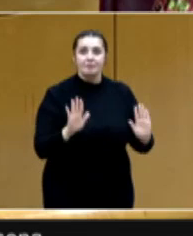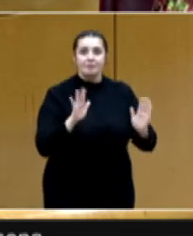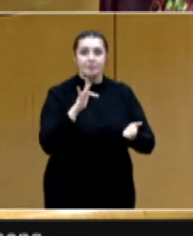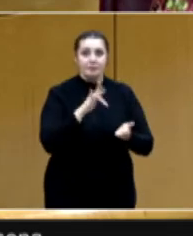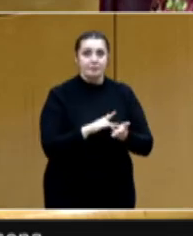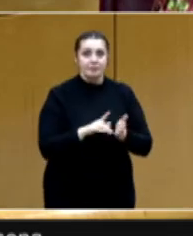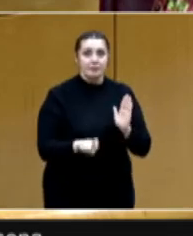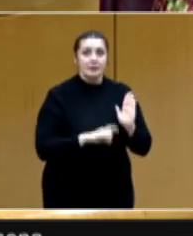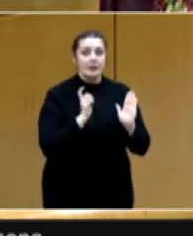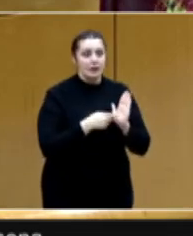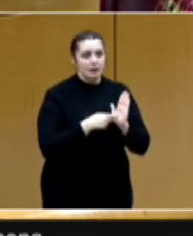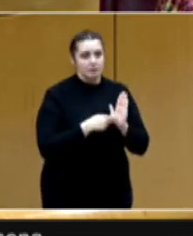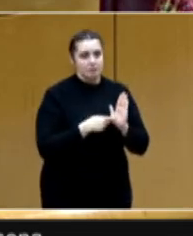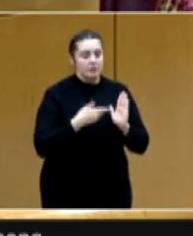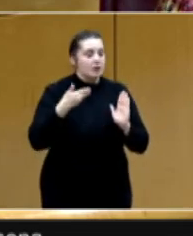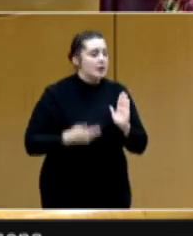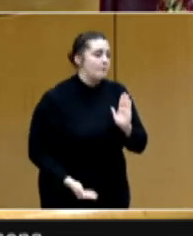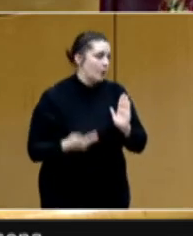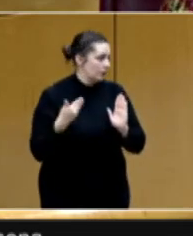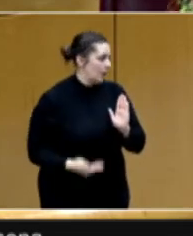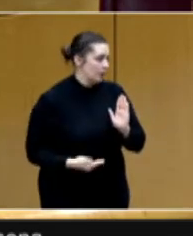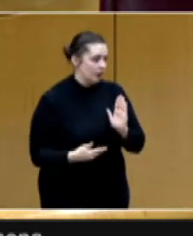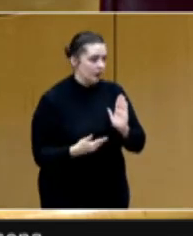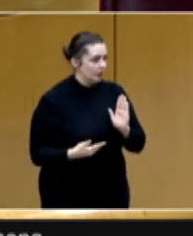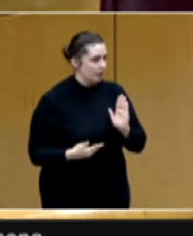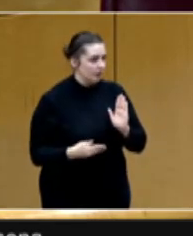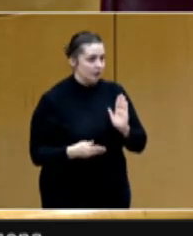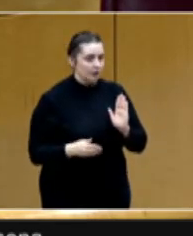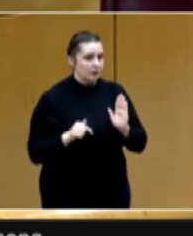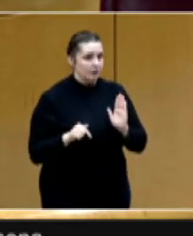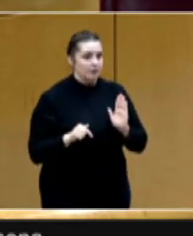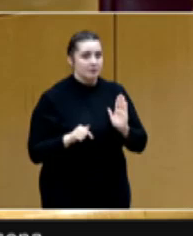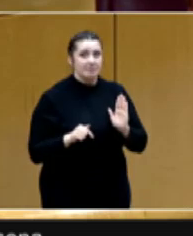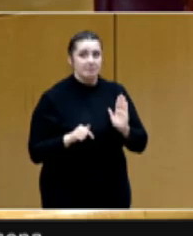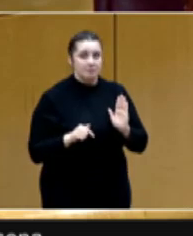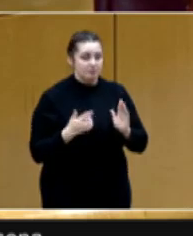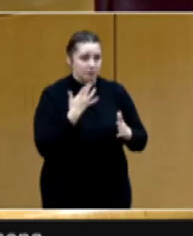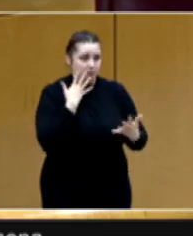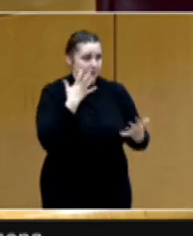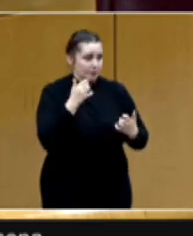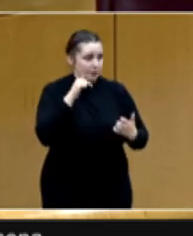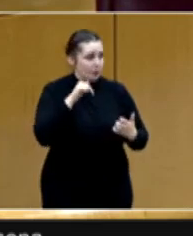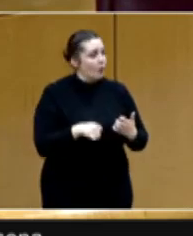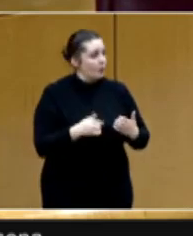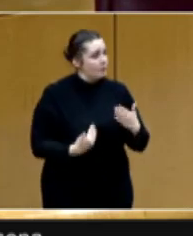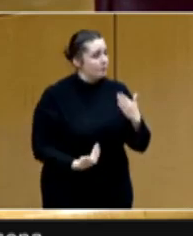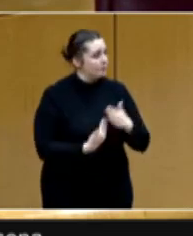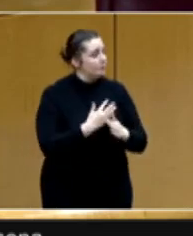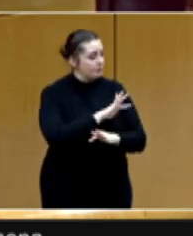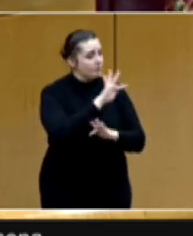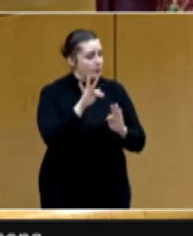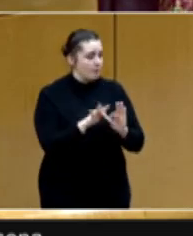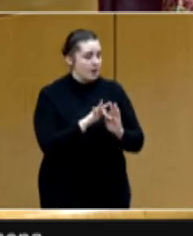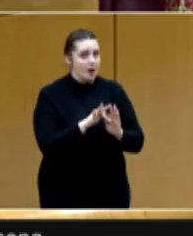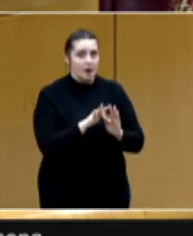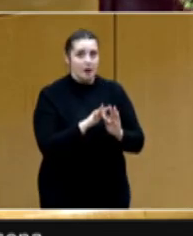una ley muy importante muy importante ha quedado expuesto a lo largo de la